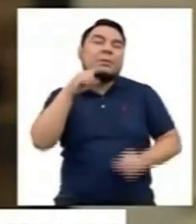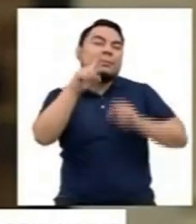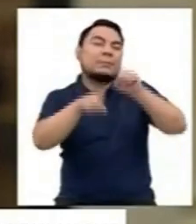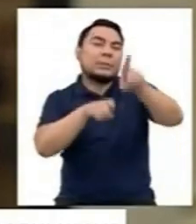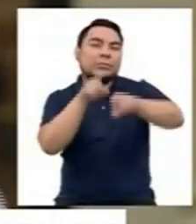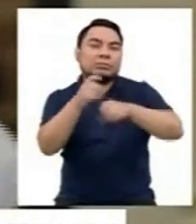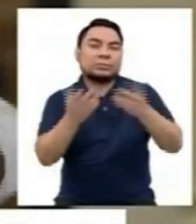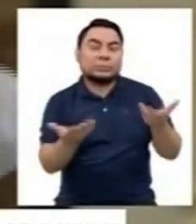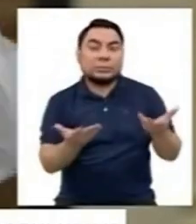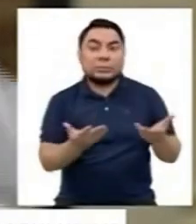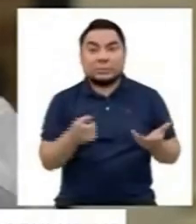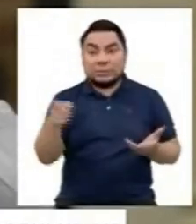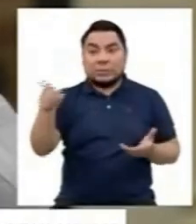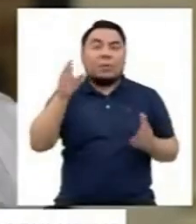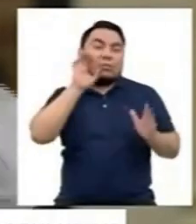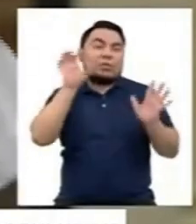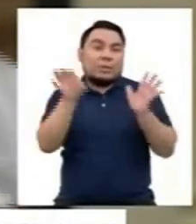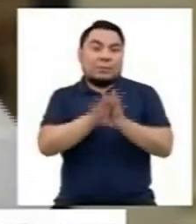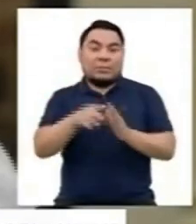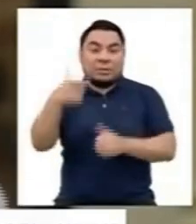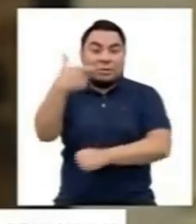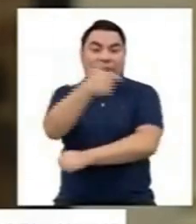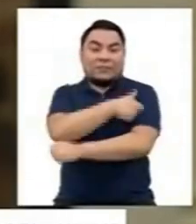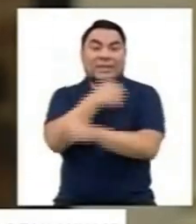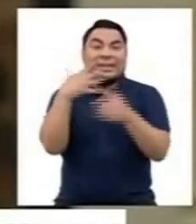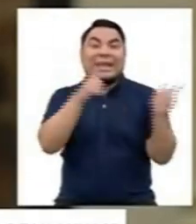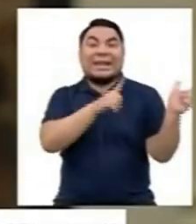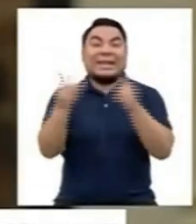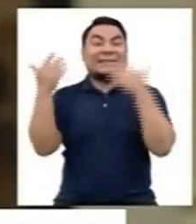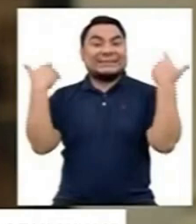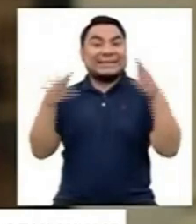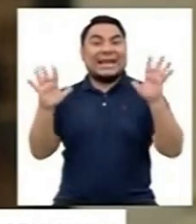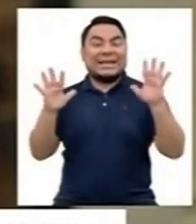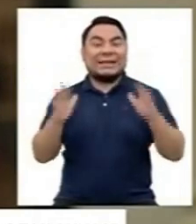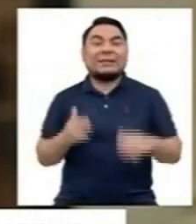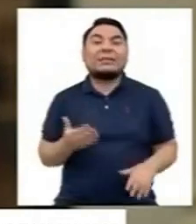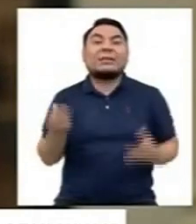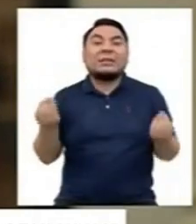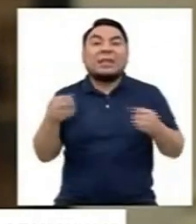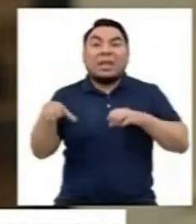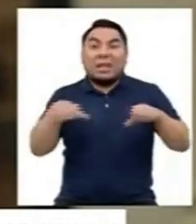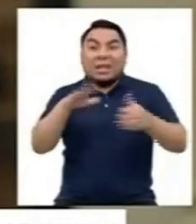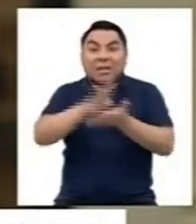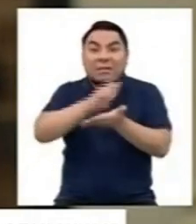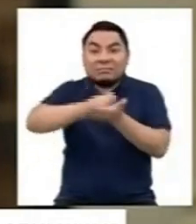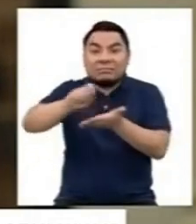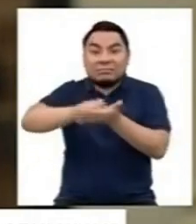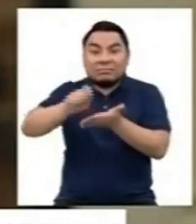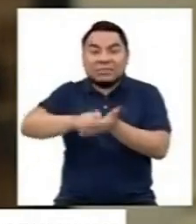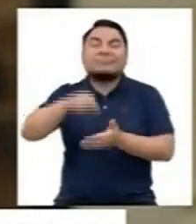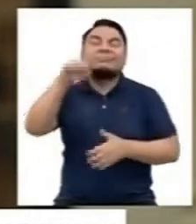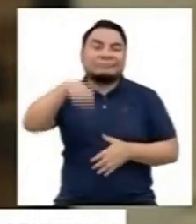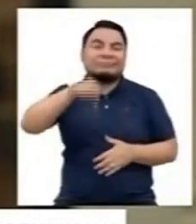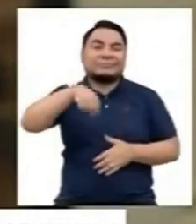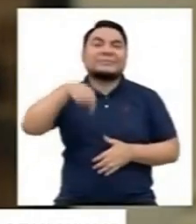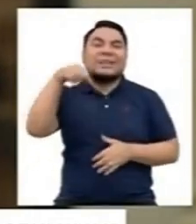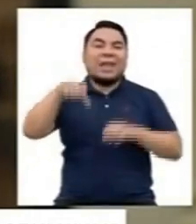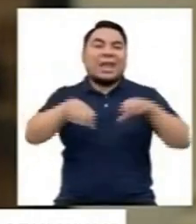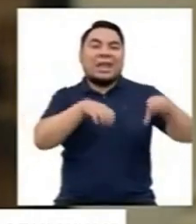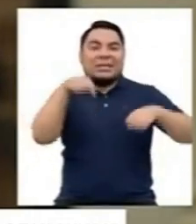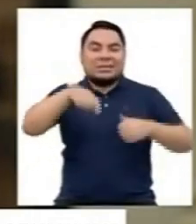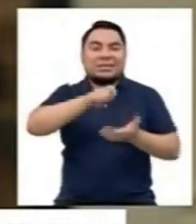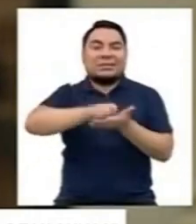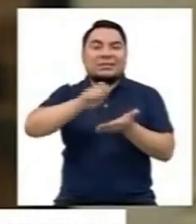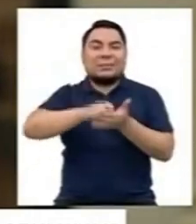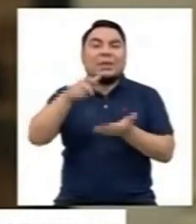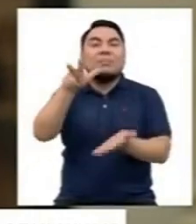sus países. Entonces, bajo ese concepto, lo primero que van a brindar,